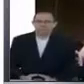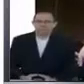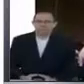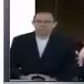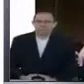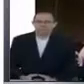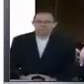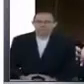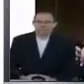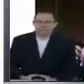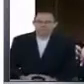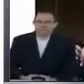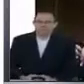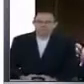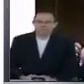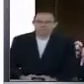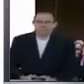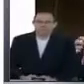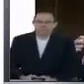¿Sí?